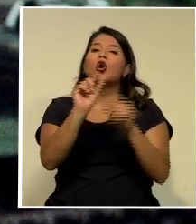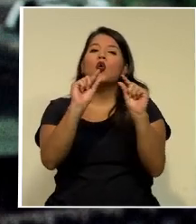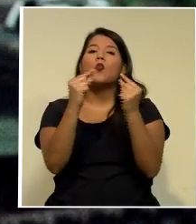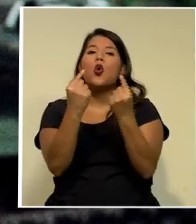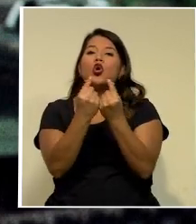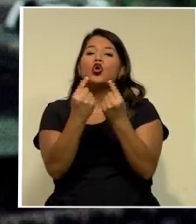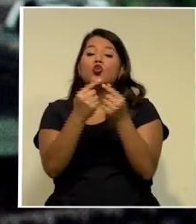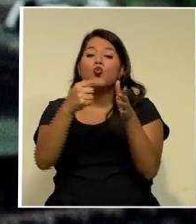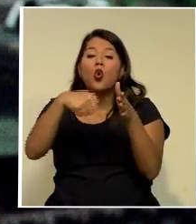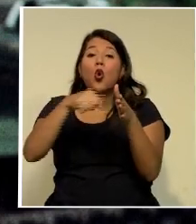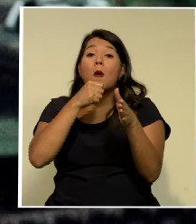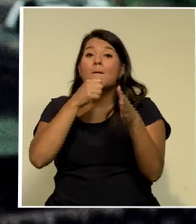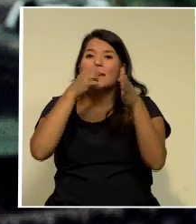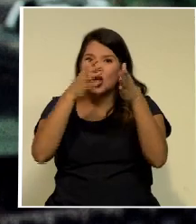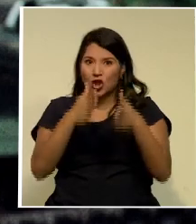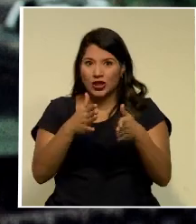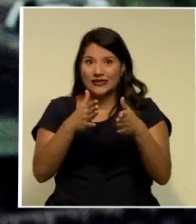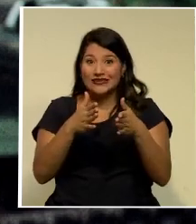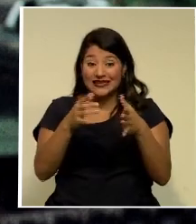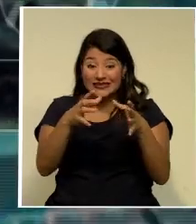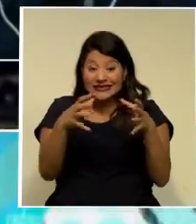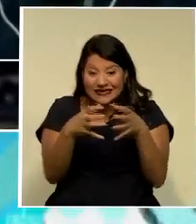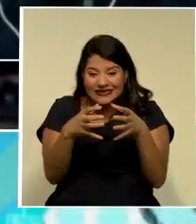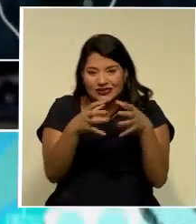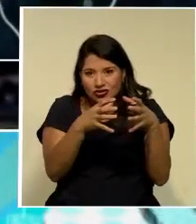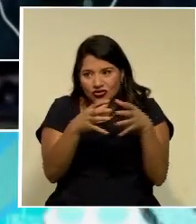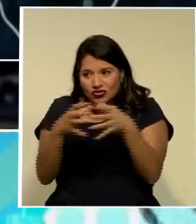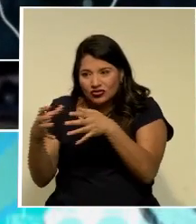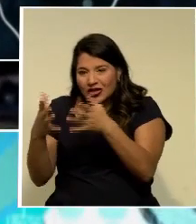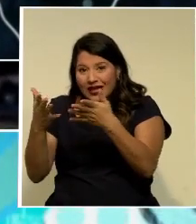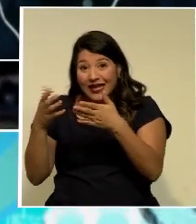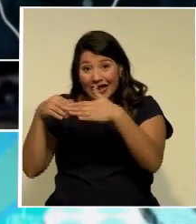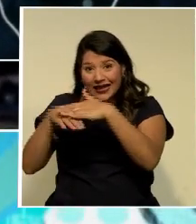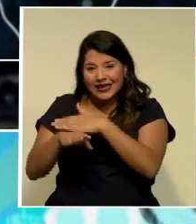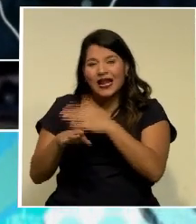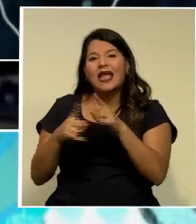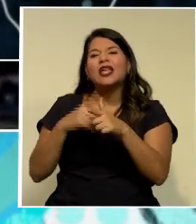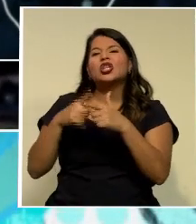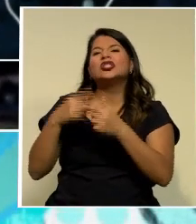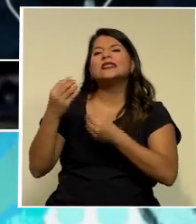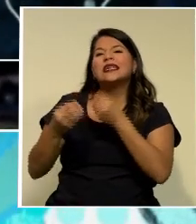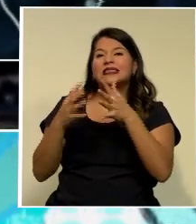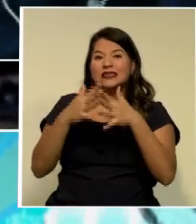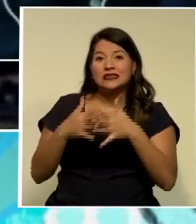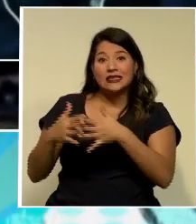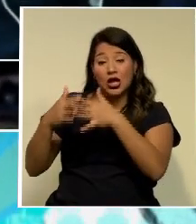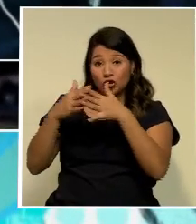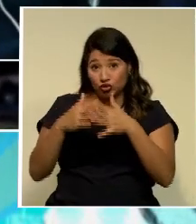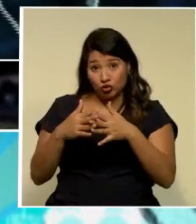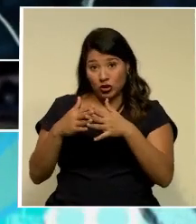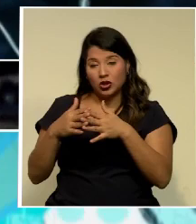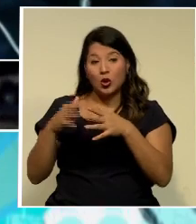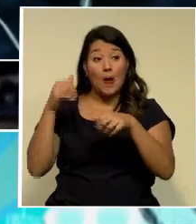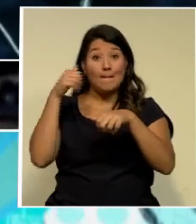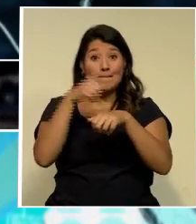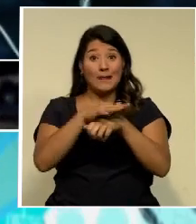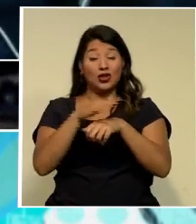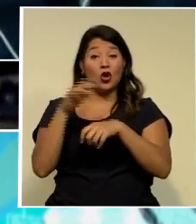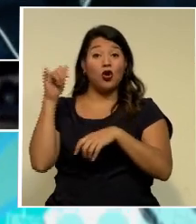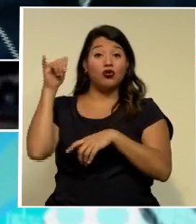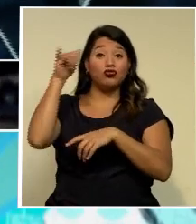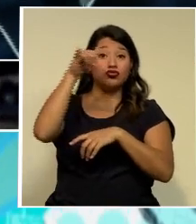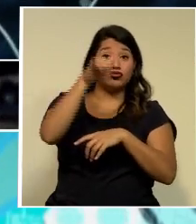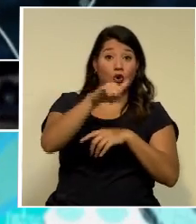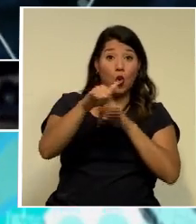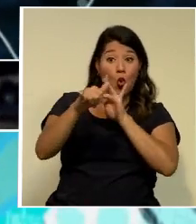a nivel mundial que querían ingresar. Entonces el Pentágono lo que hizo fue que mandó un avión vacío